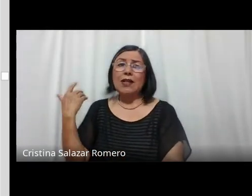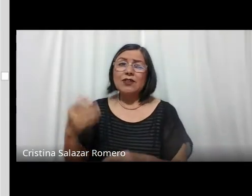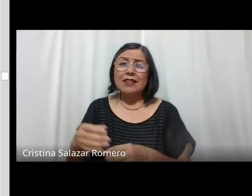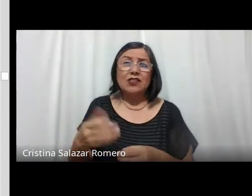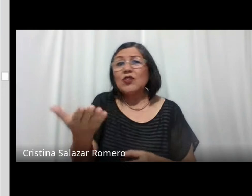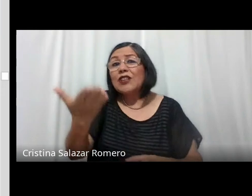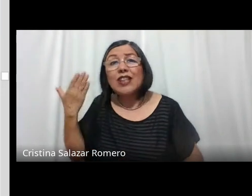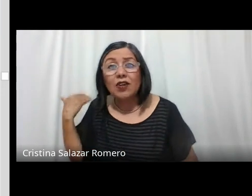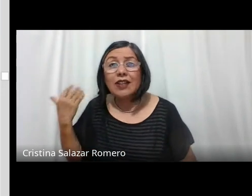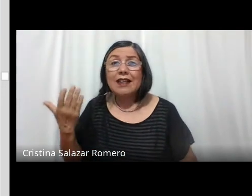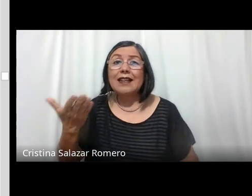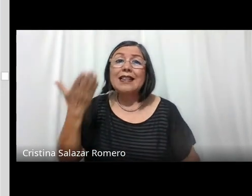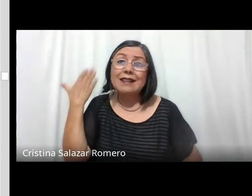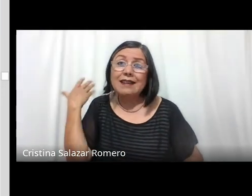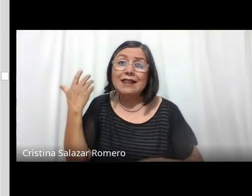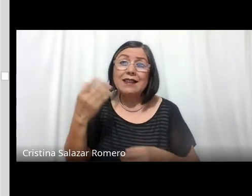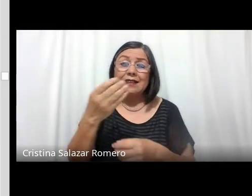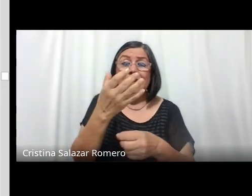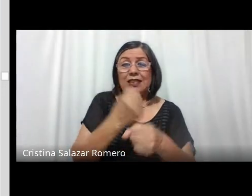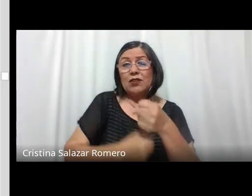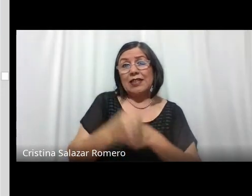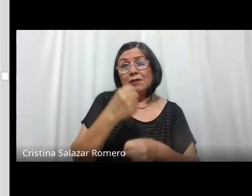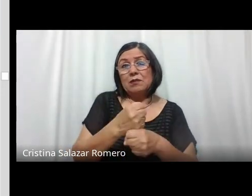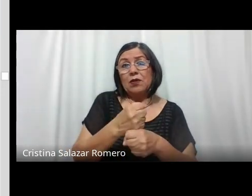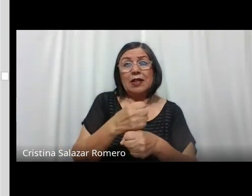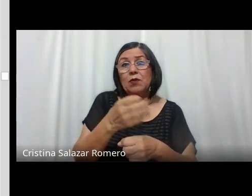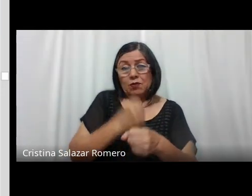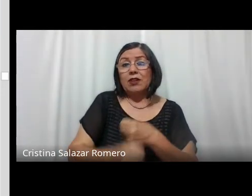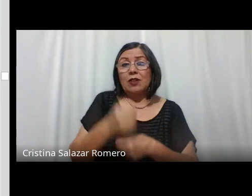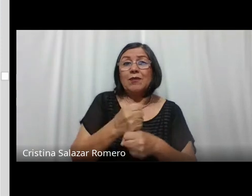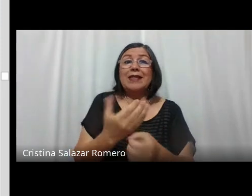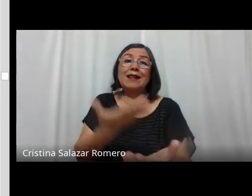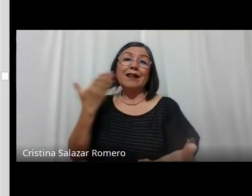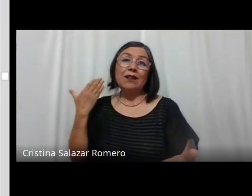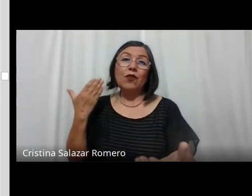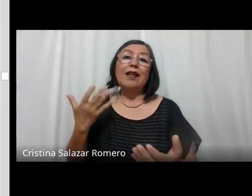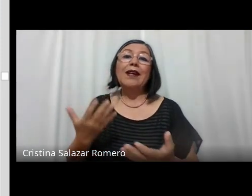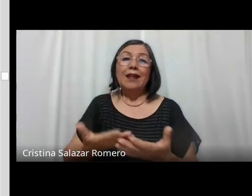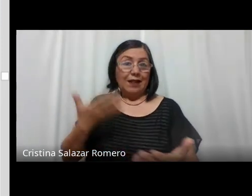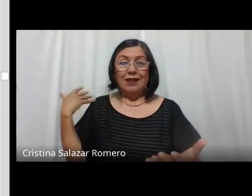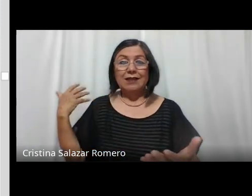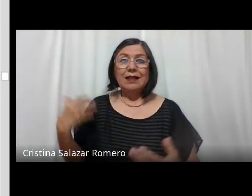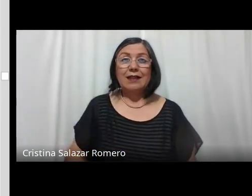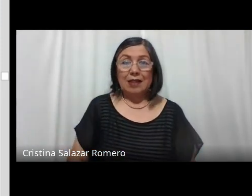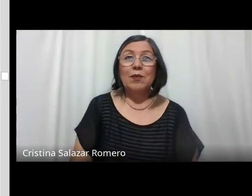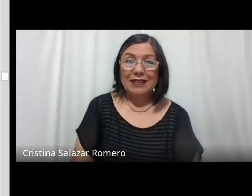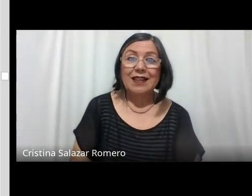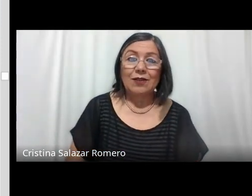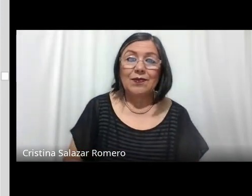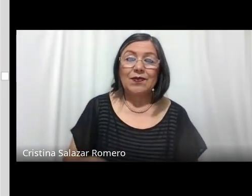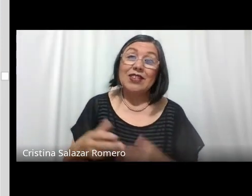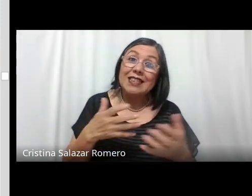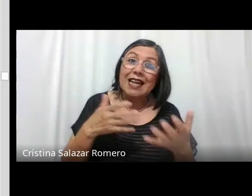5 años atrás. Yo ya no tengo que agregar la seña hacia atrás, sino este mismo movimiento me indica que fue tiempo